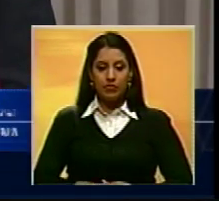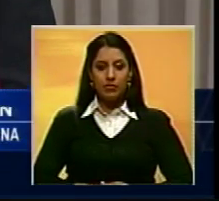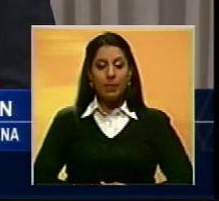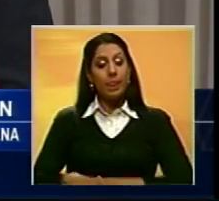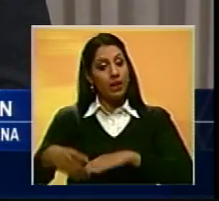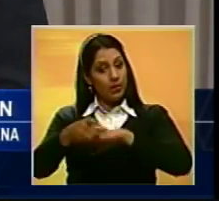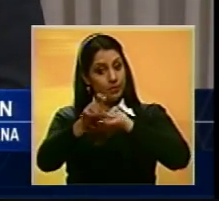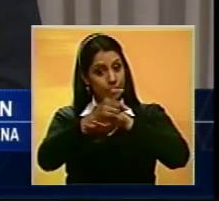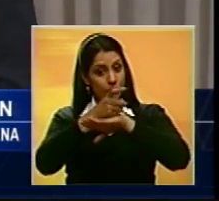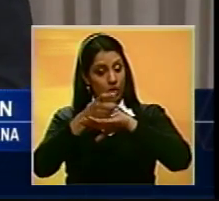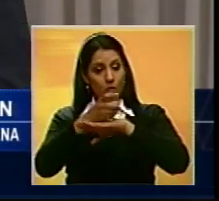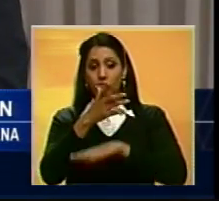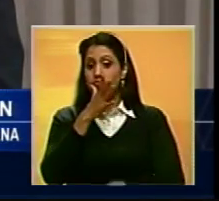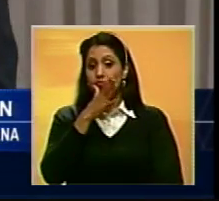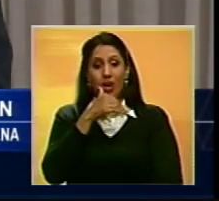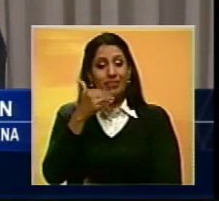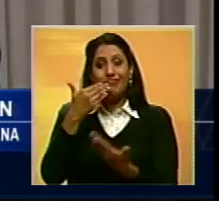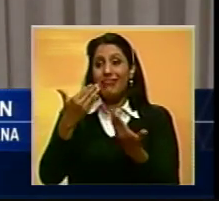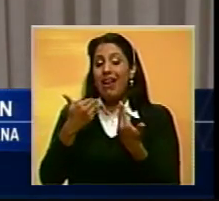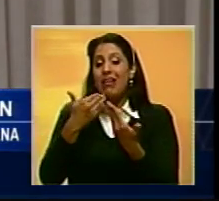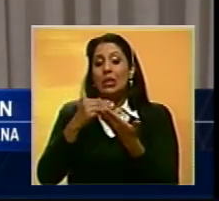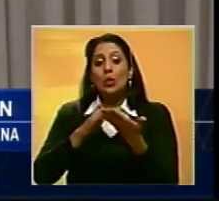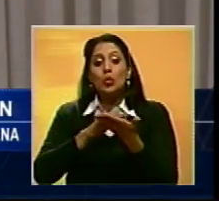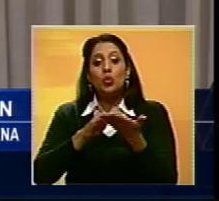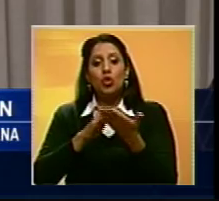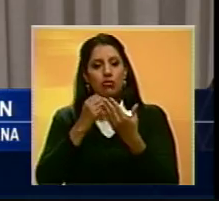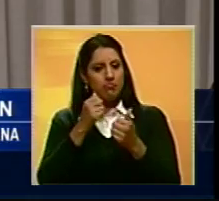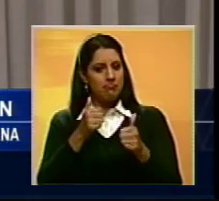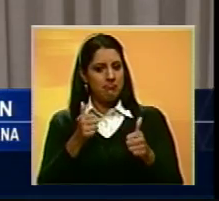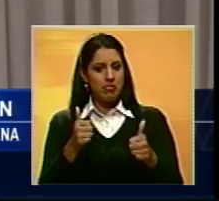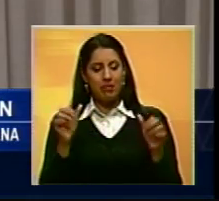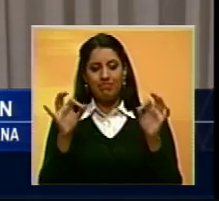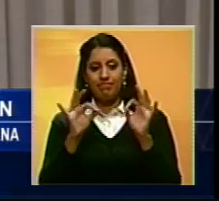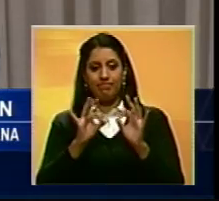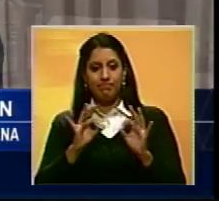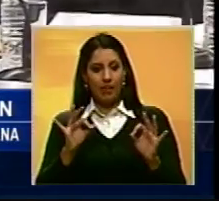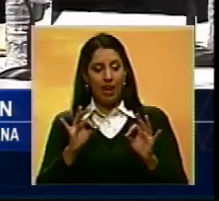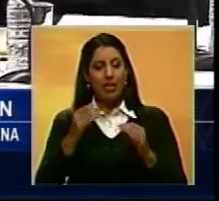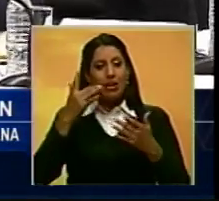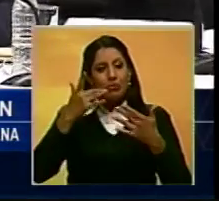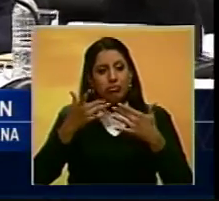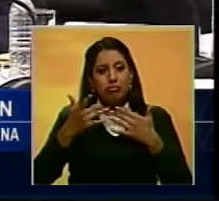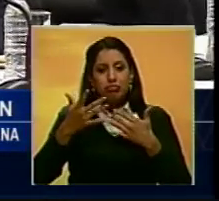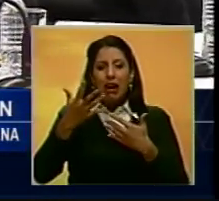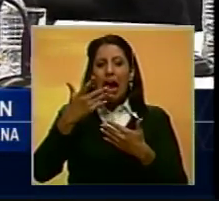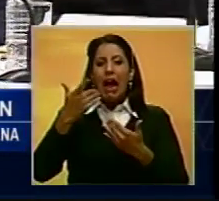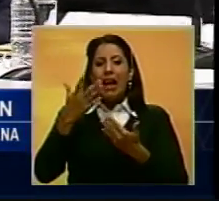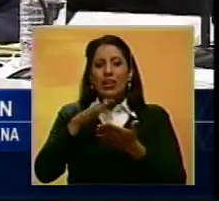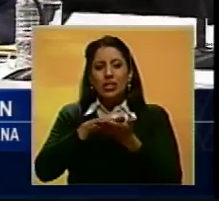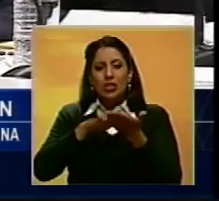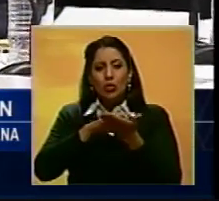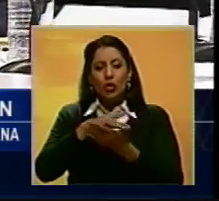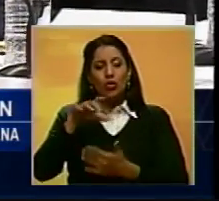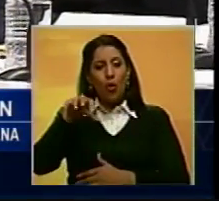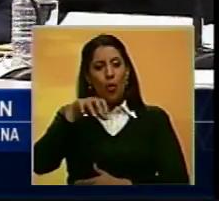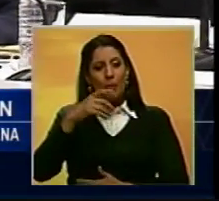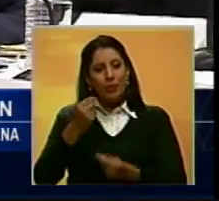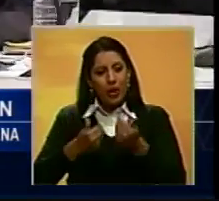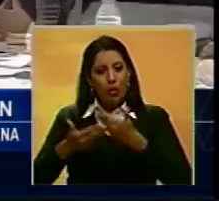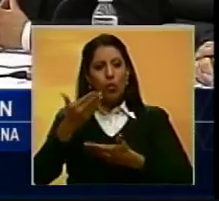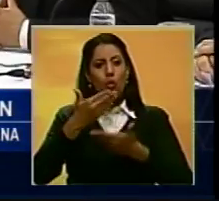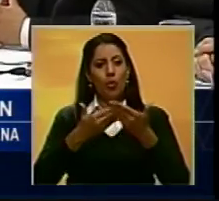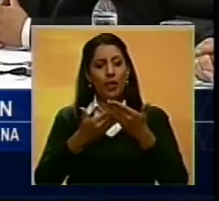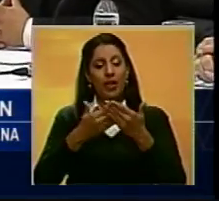El gobierno no ha dado soluciones eficientes, duraderas, a la situación sobre todo